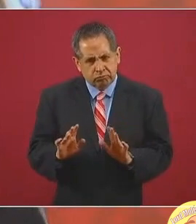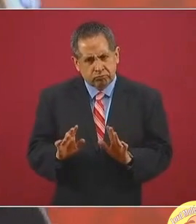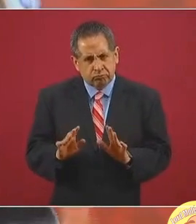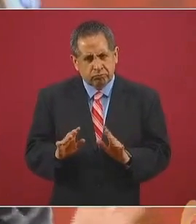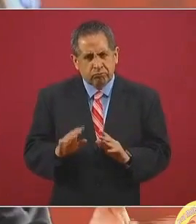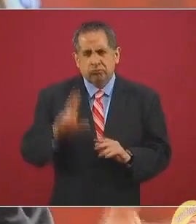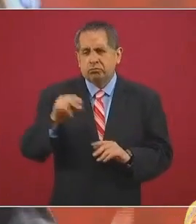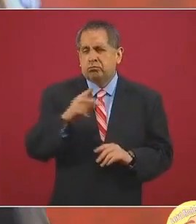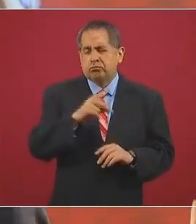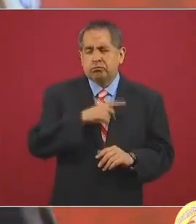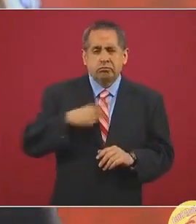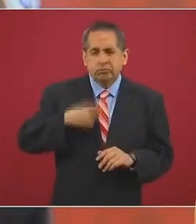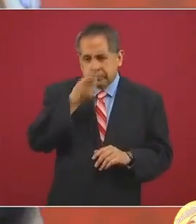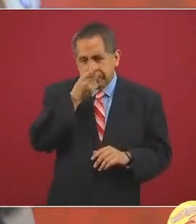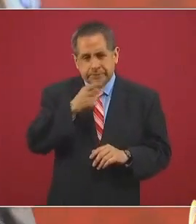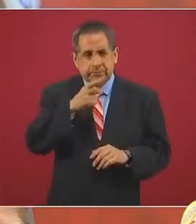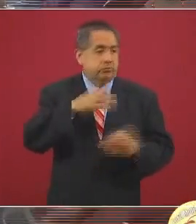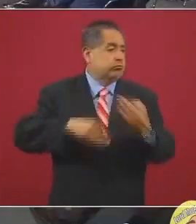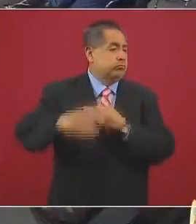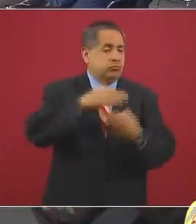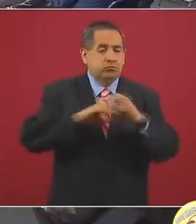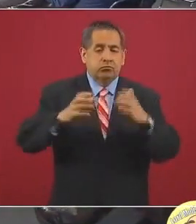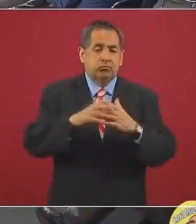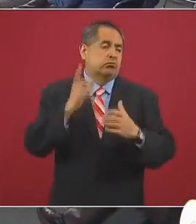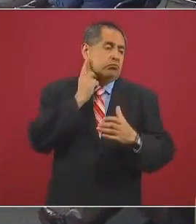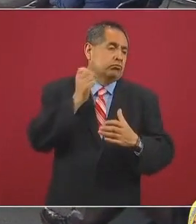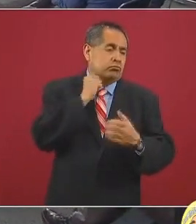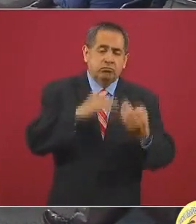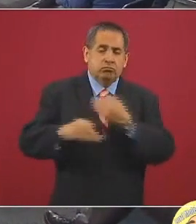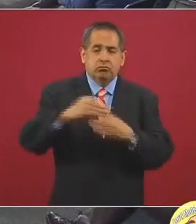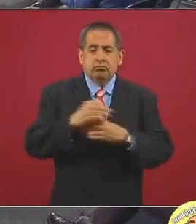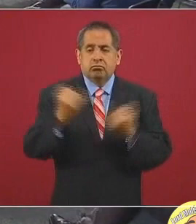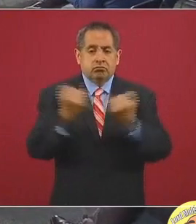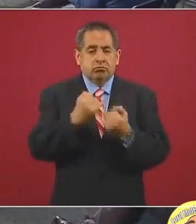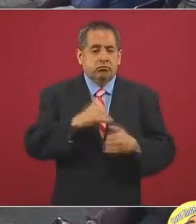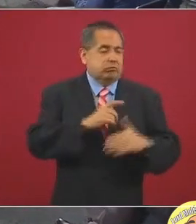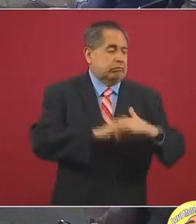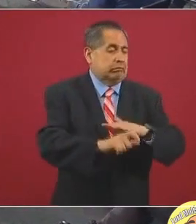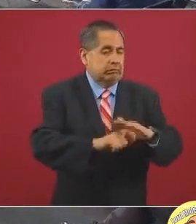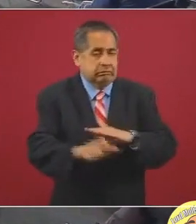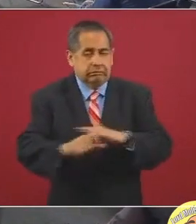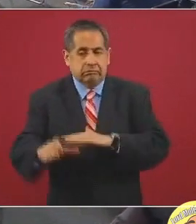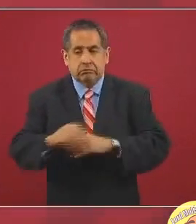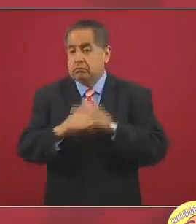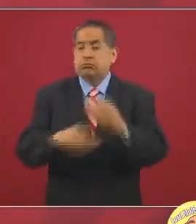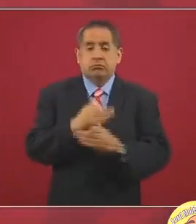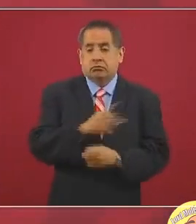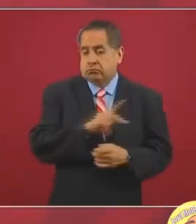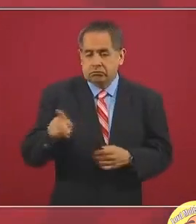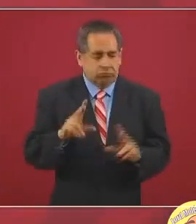no hay que decir que todos los legisladores fueron sobornados, eso